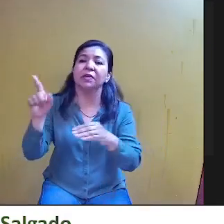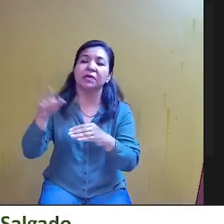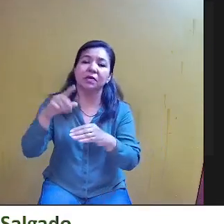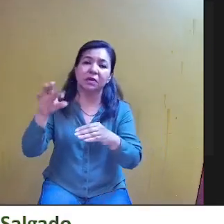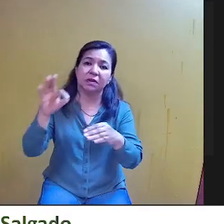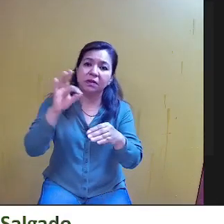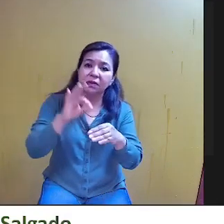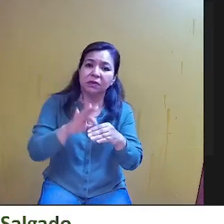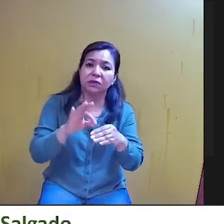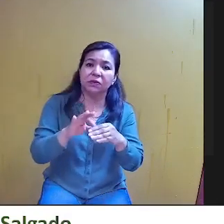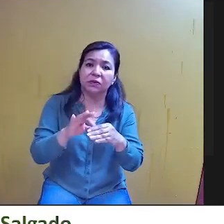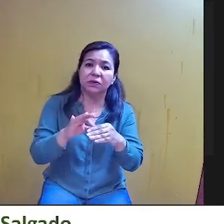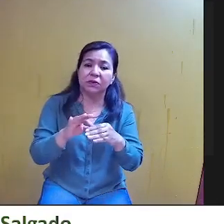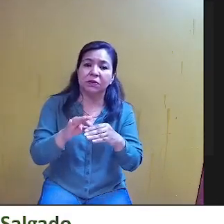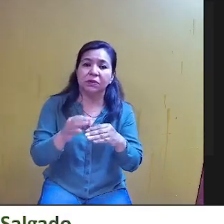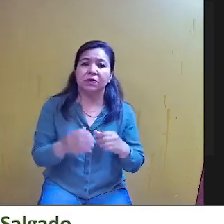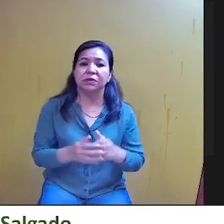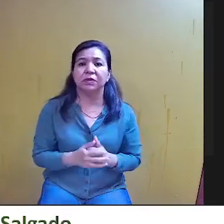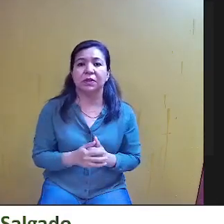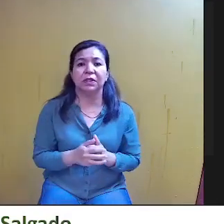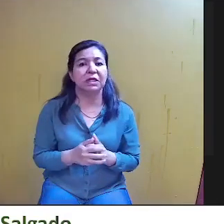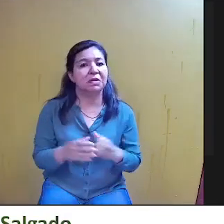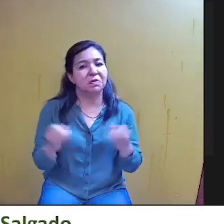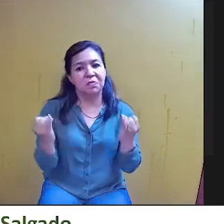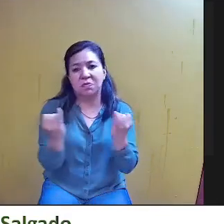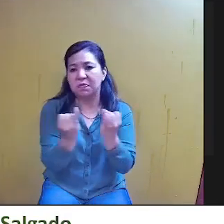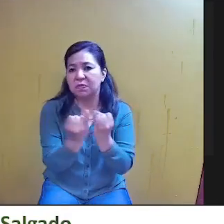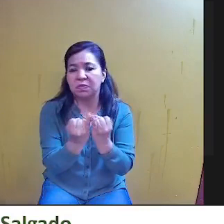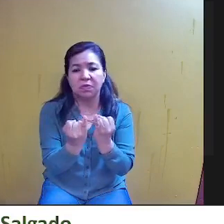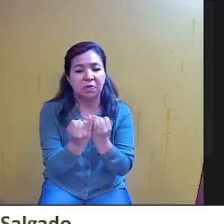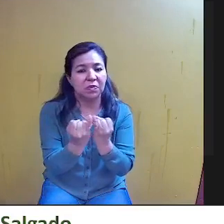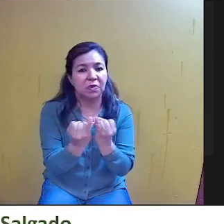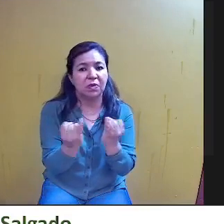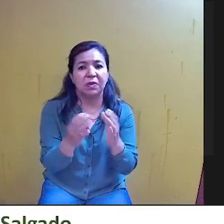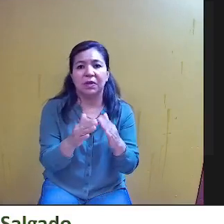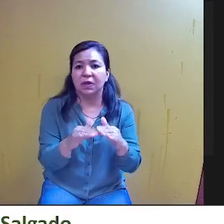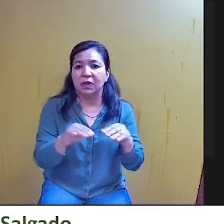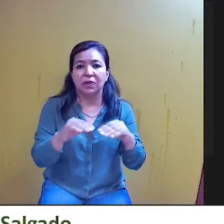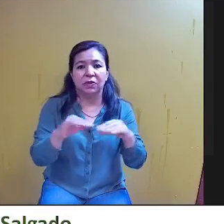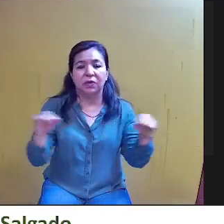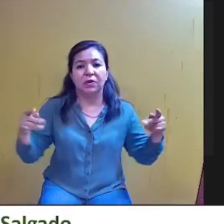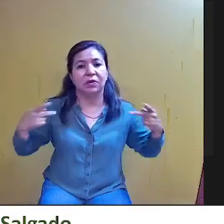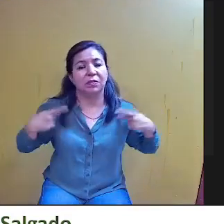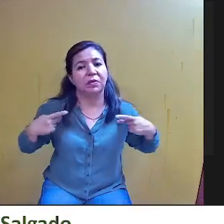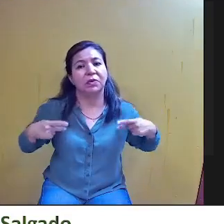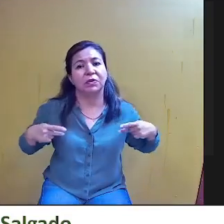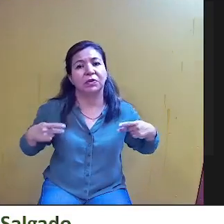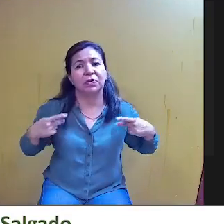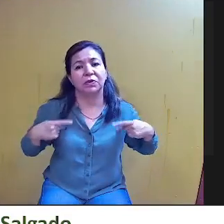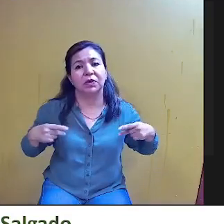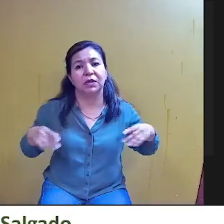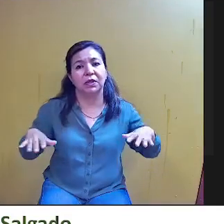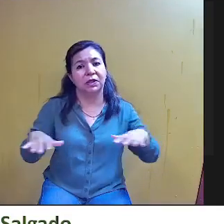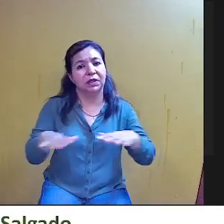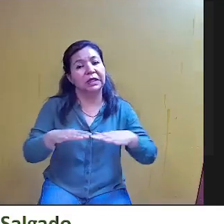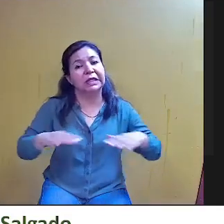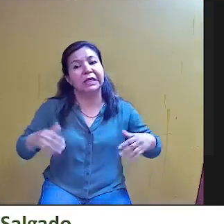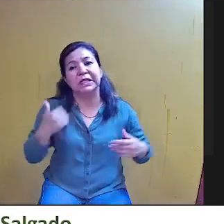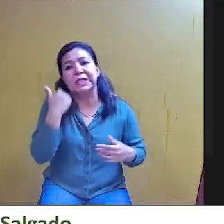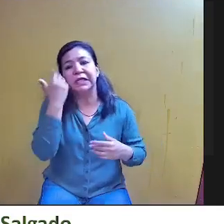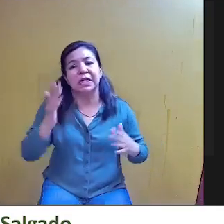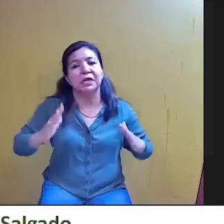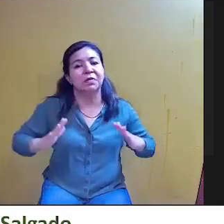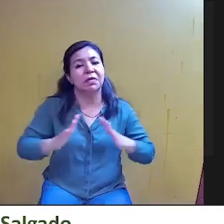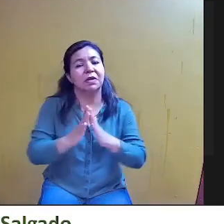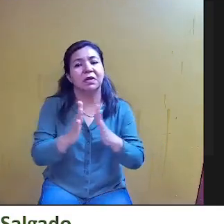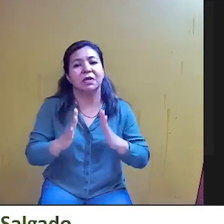sustentado en la igualdad de condiciones que deben de gozar todas las personas que contienden a un cargo de elección